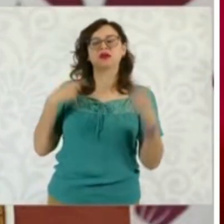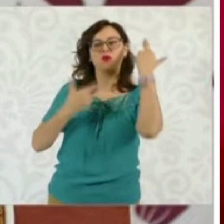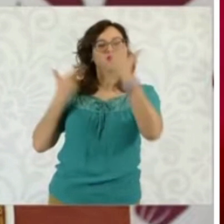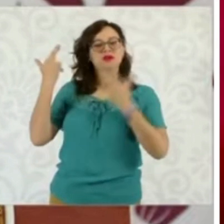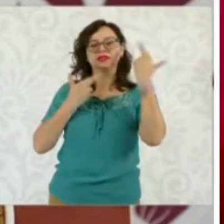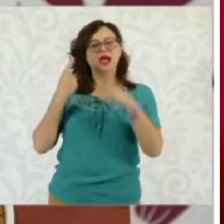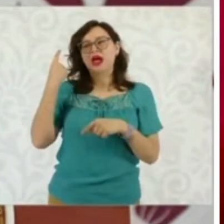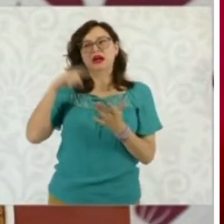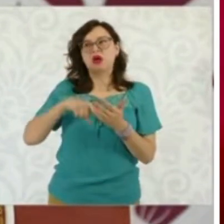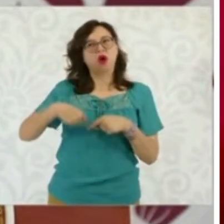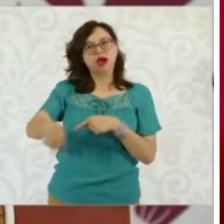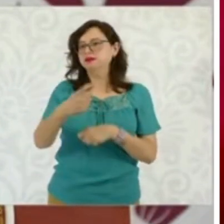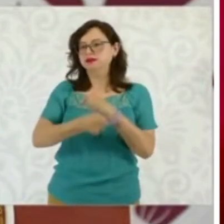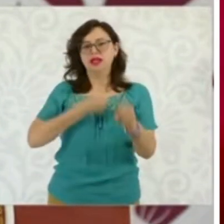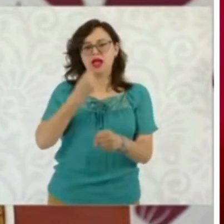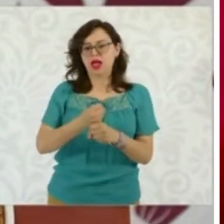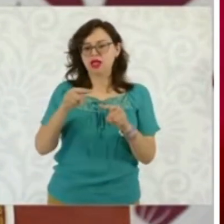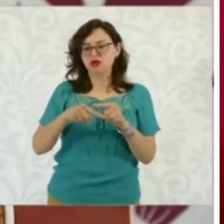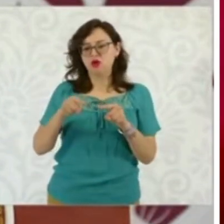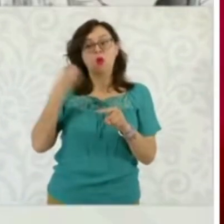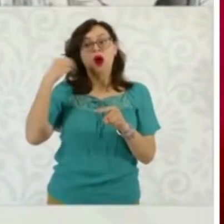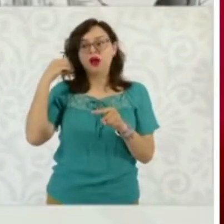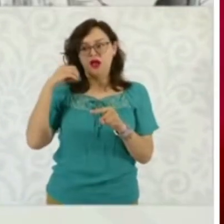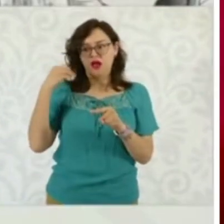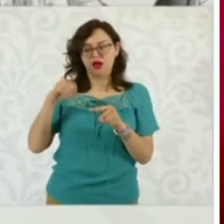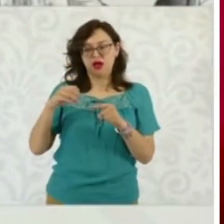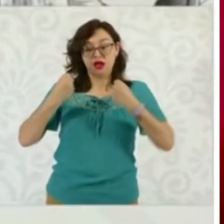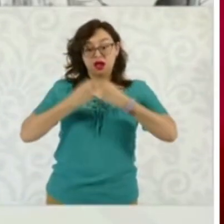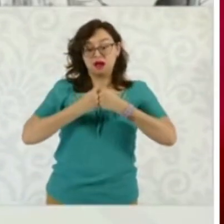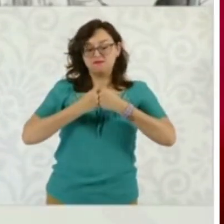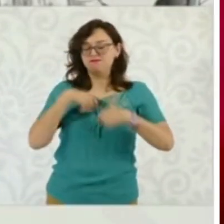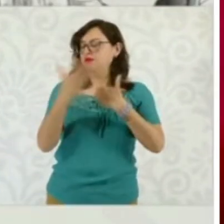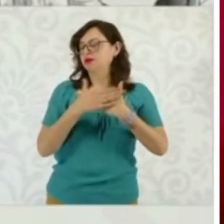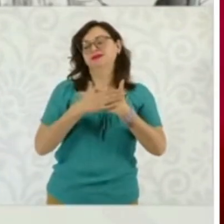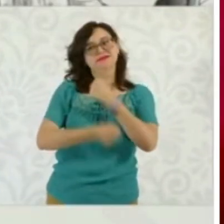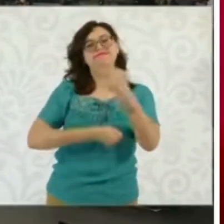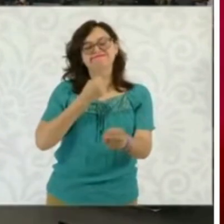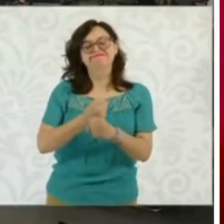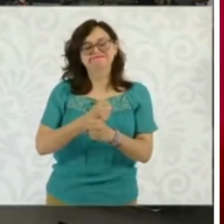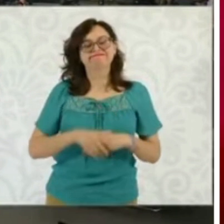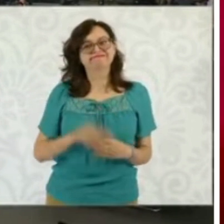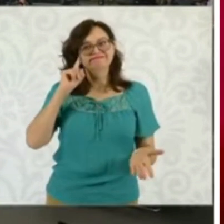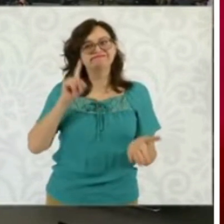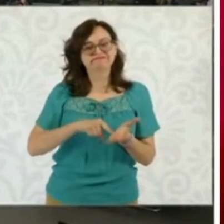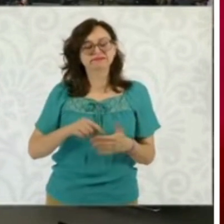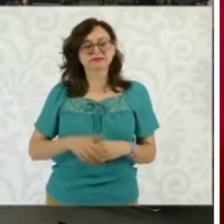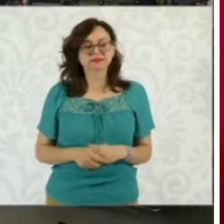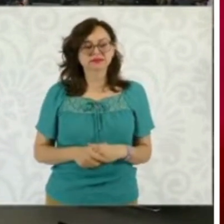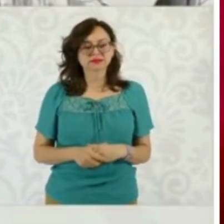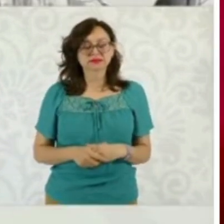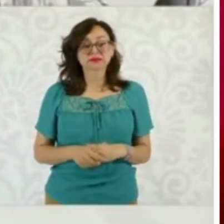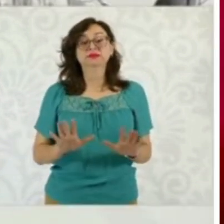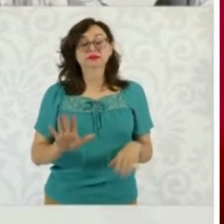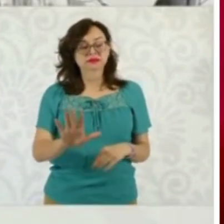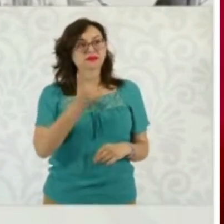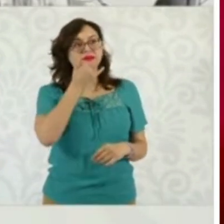parte de Pochutla, y esta parte ya del límite Guerrero-Oaxaca, yo creo que estaría hasta el otro año. Presidenta, han estado... Lo que vamos a hacer este año